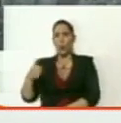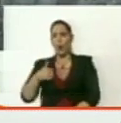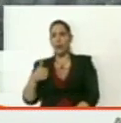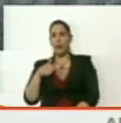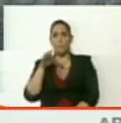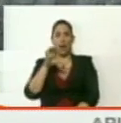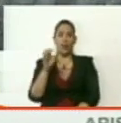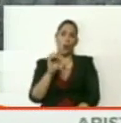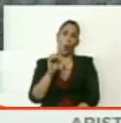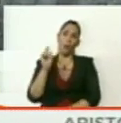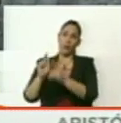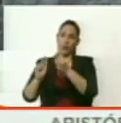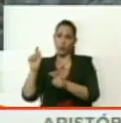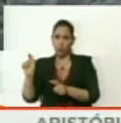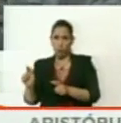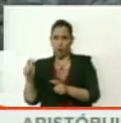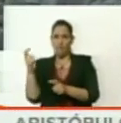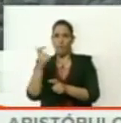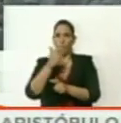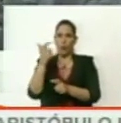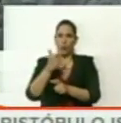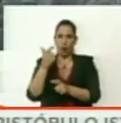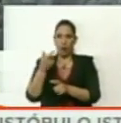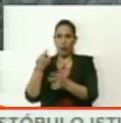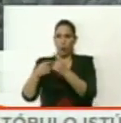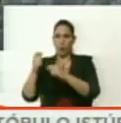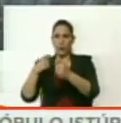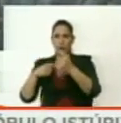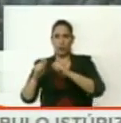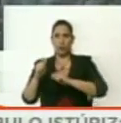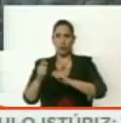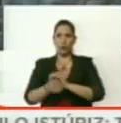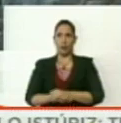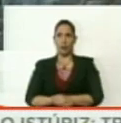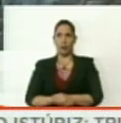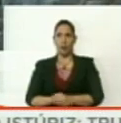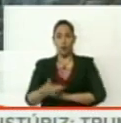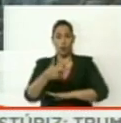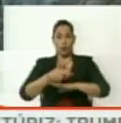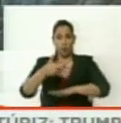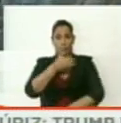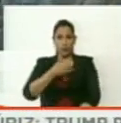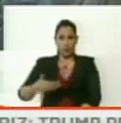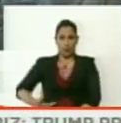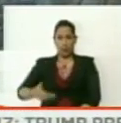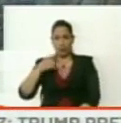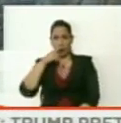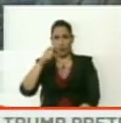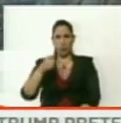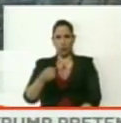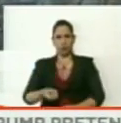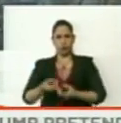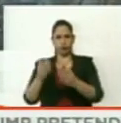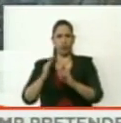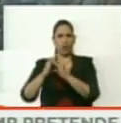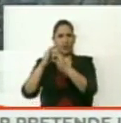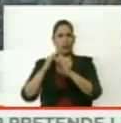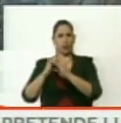o individuo que buscara comercializar con el gobierno del presidente Nicolás Maduro recibiría